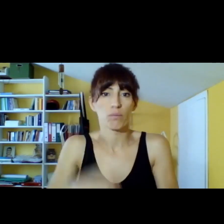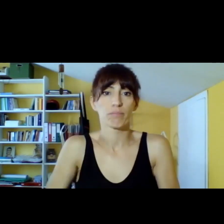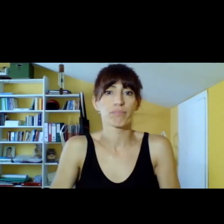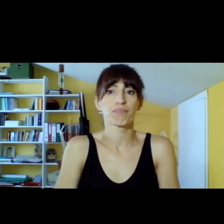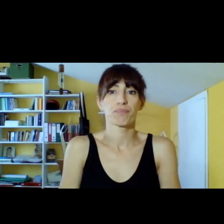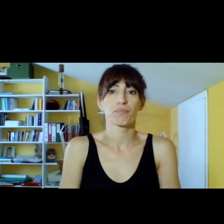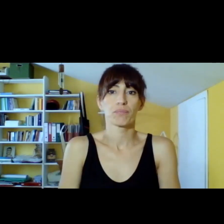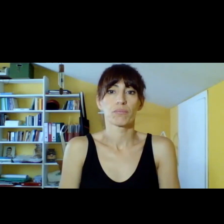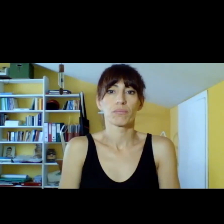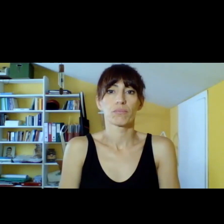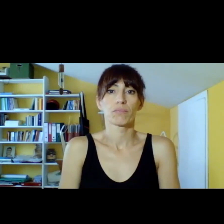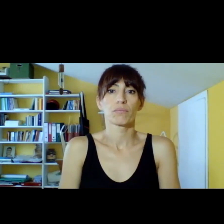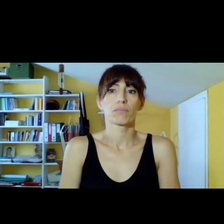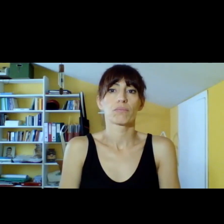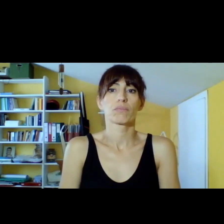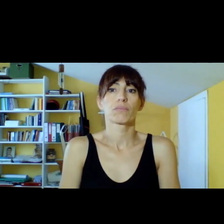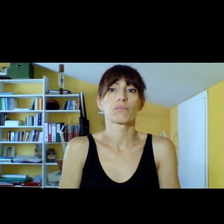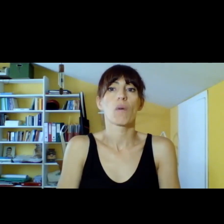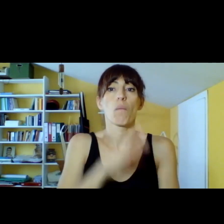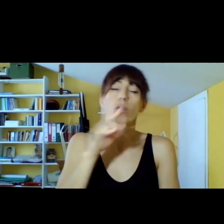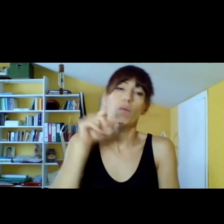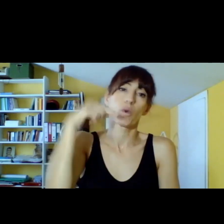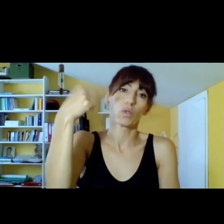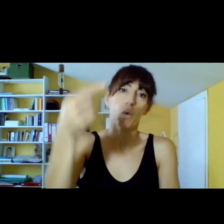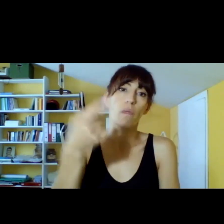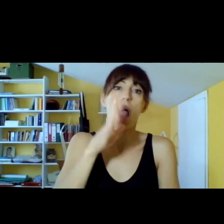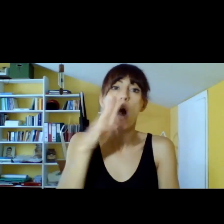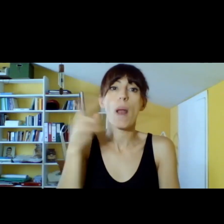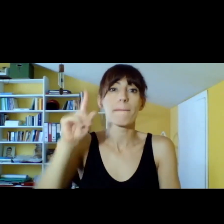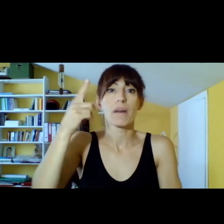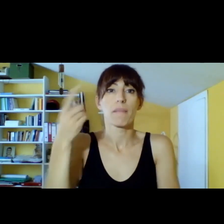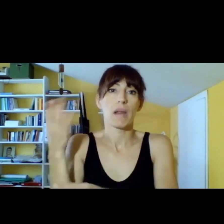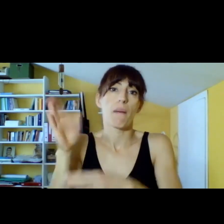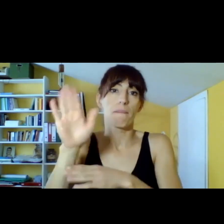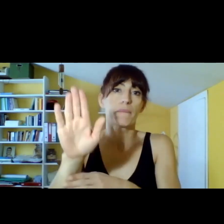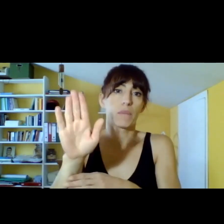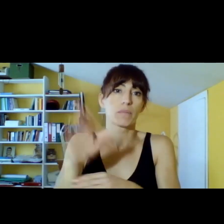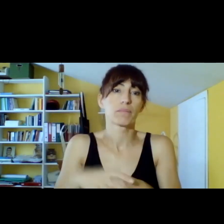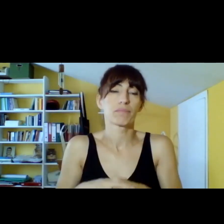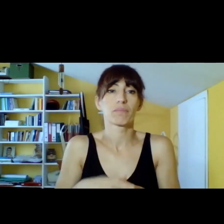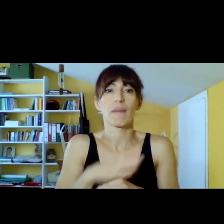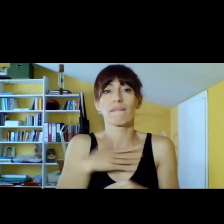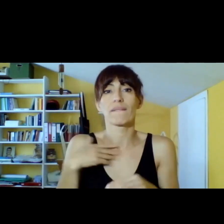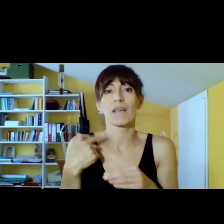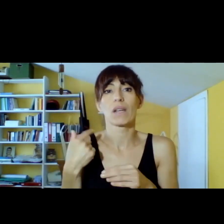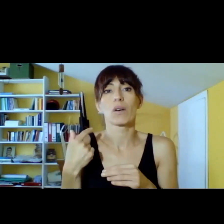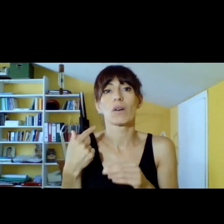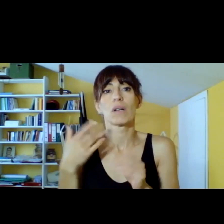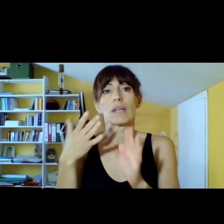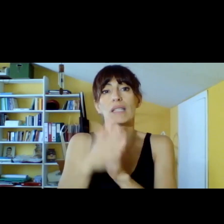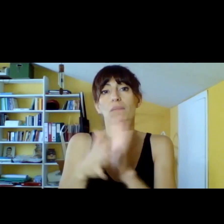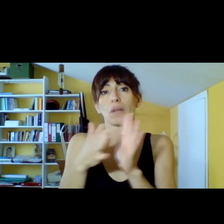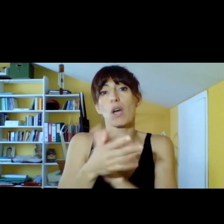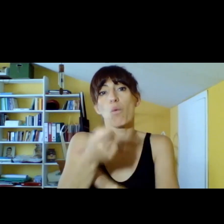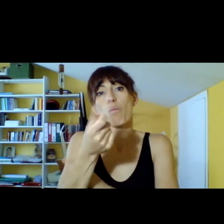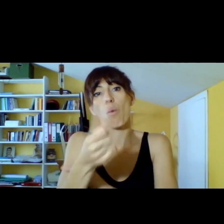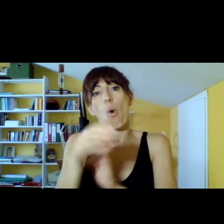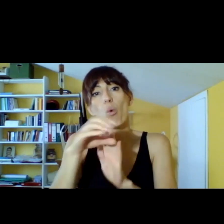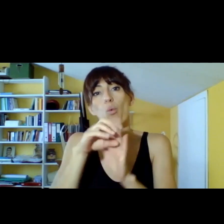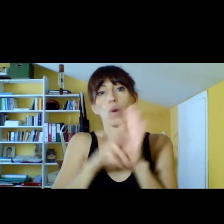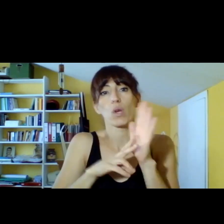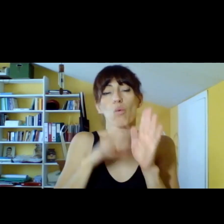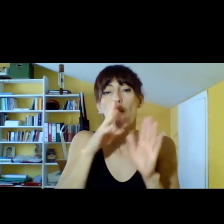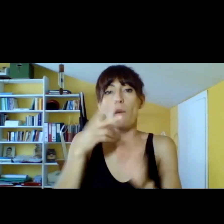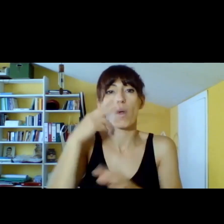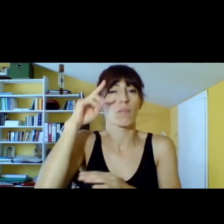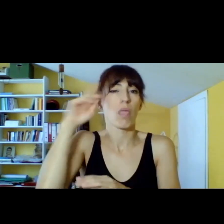presentar a la primera ponente y a extenderme un poquito más en su currículum y en su